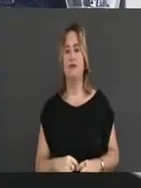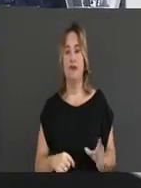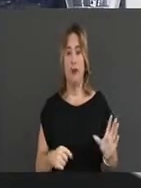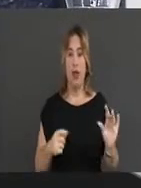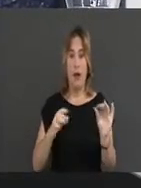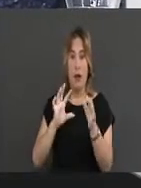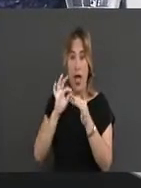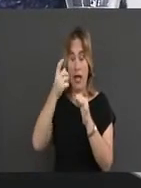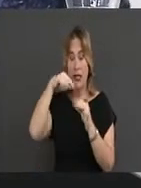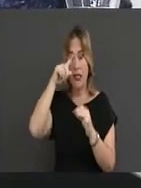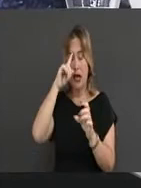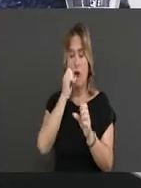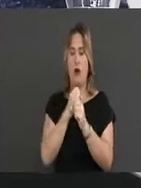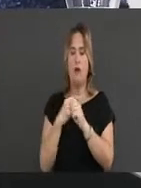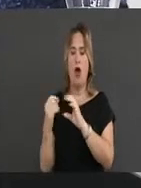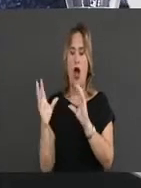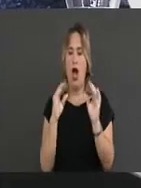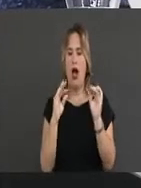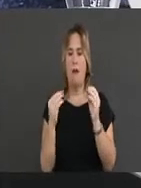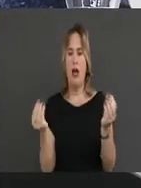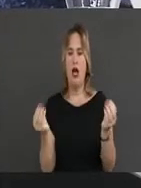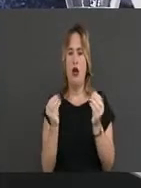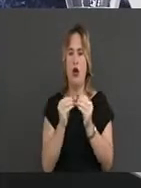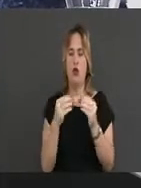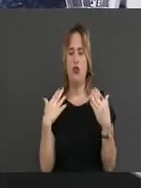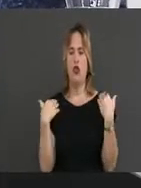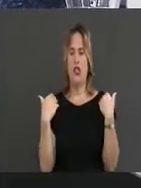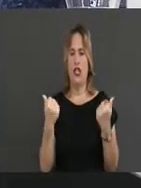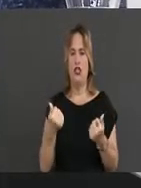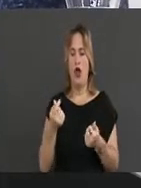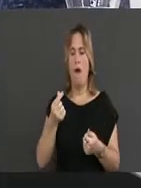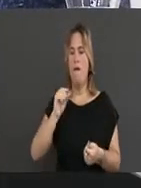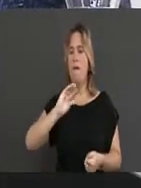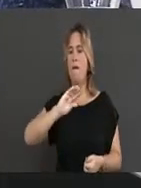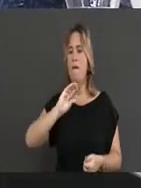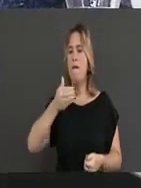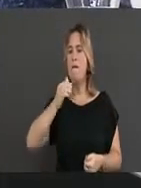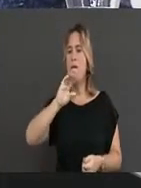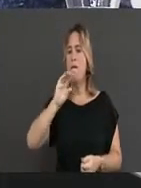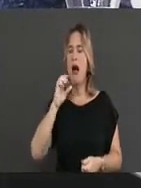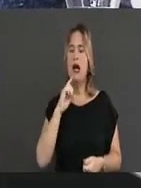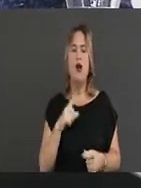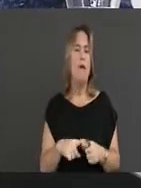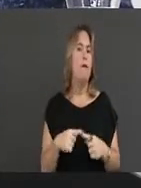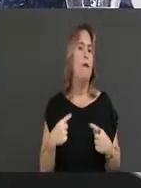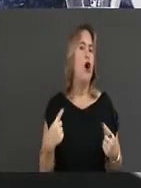estado trabajando el tema de conjunto con la dirección de Bandec, precisamente porque